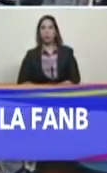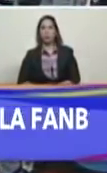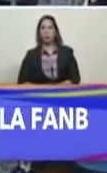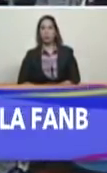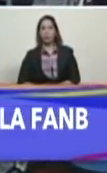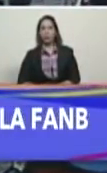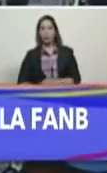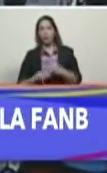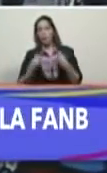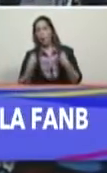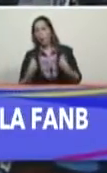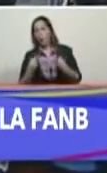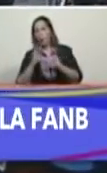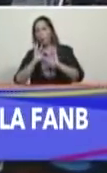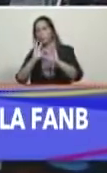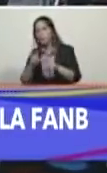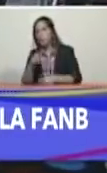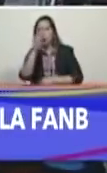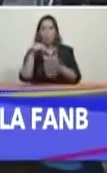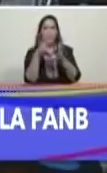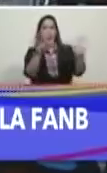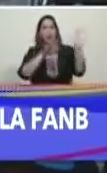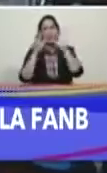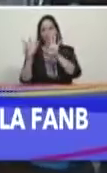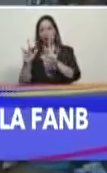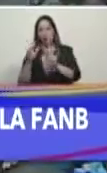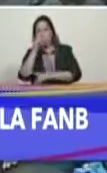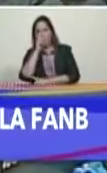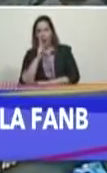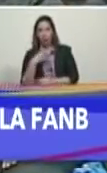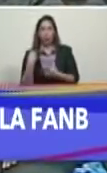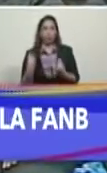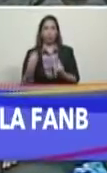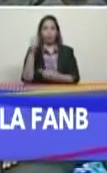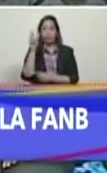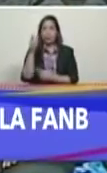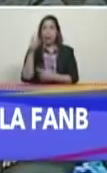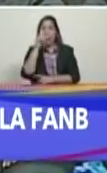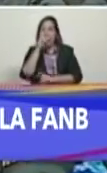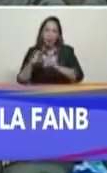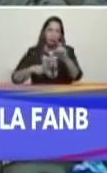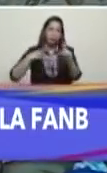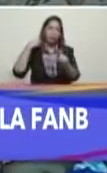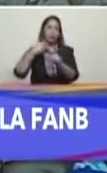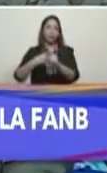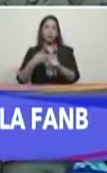cómo el año 2018 ha sido un año de fragua,